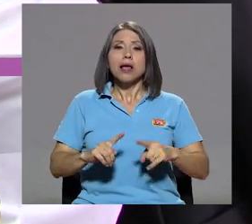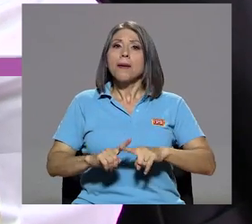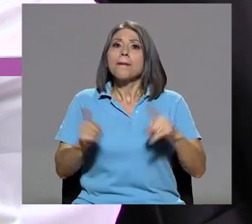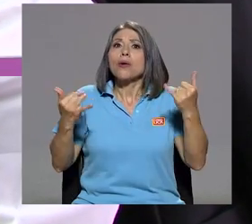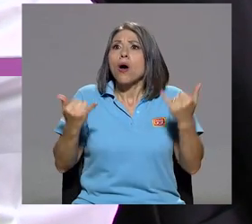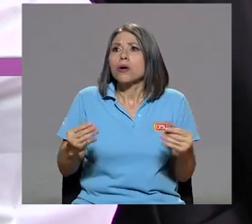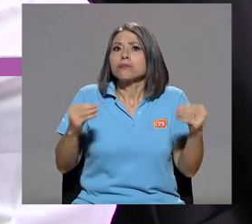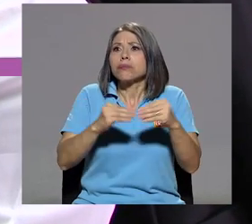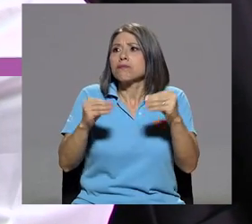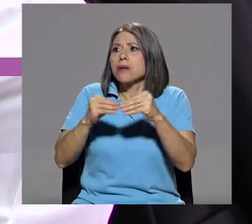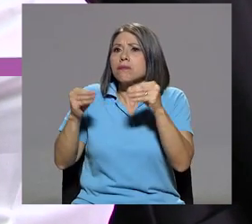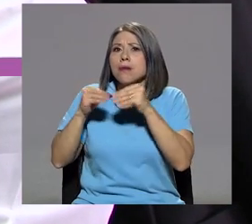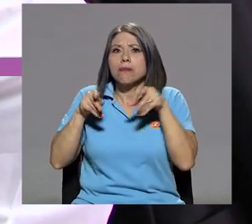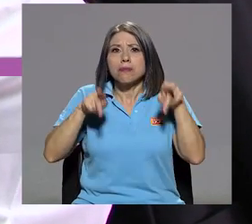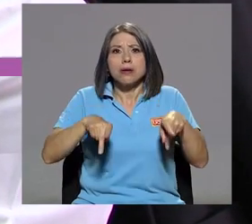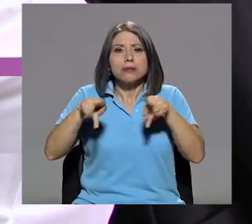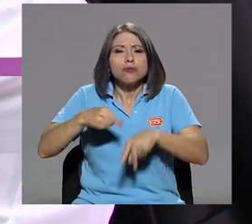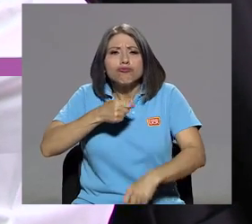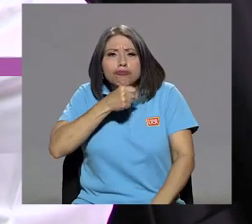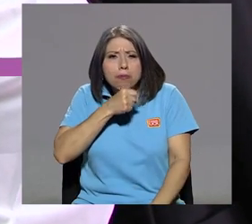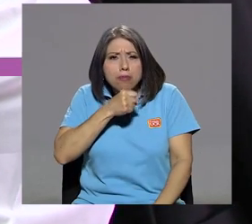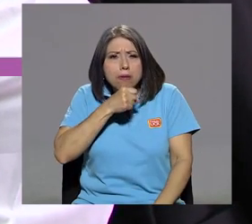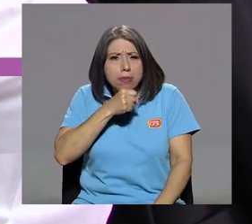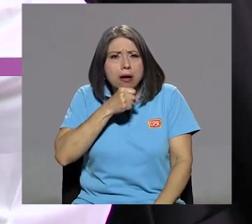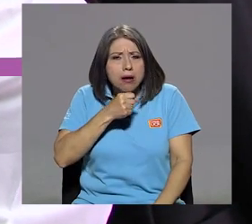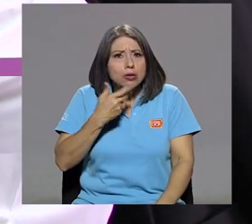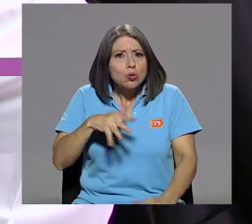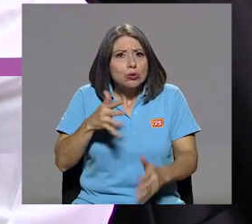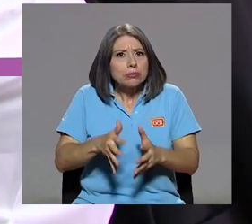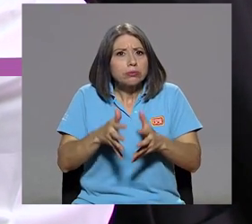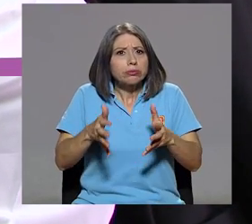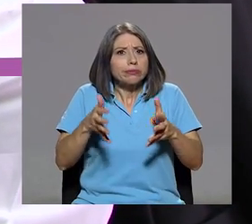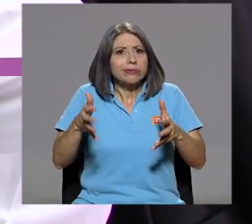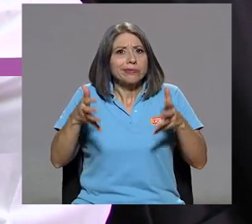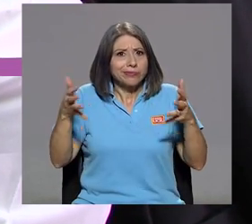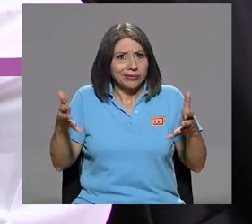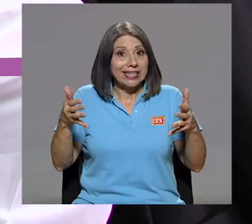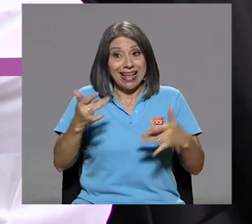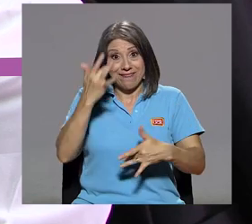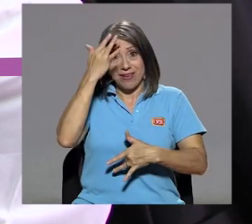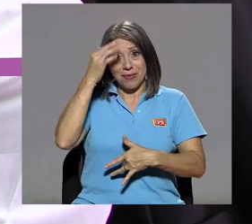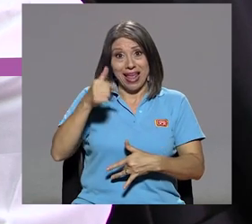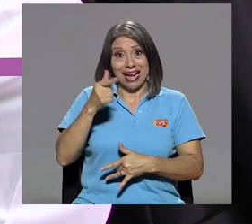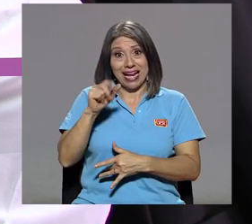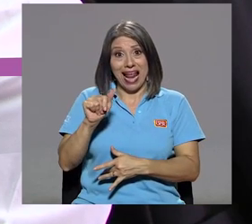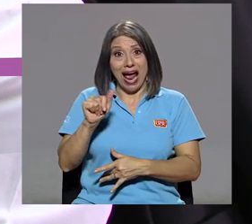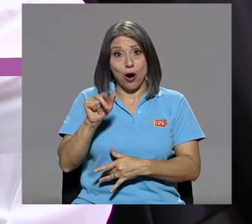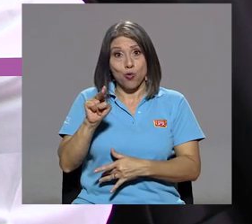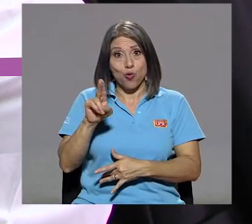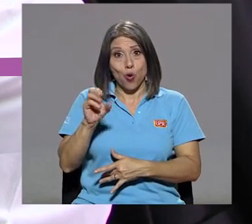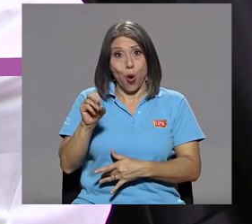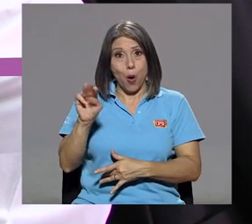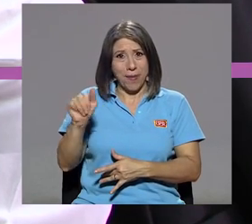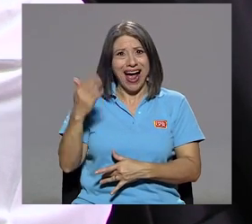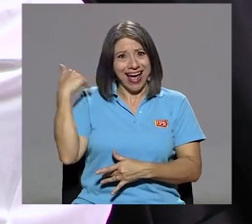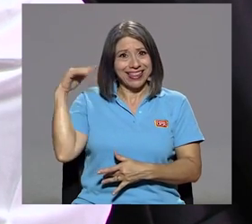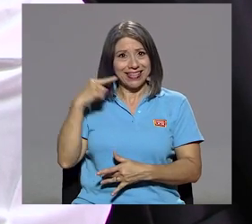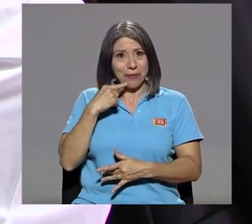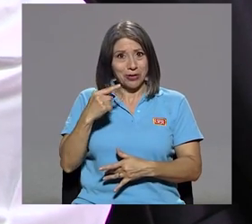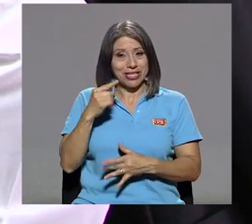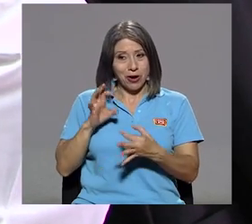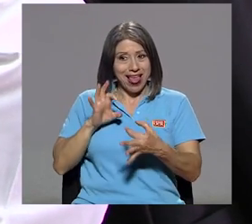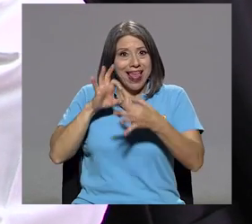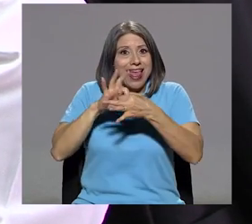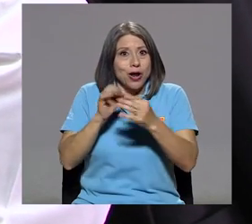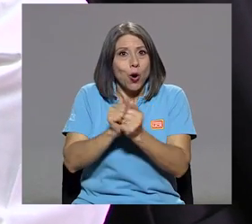embargo, con el aumento de la población de adultos mayores, y habíamos dicho hace un rato que el glaucoma tiene que ver con la edad, entonces